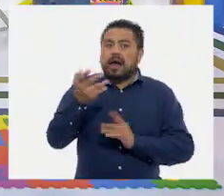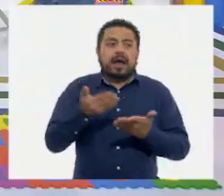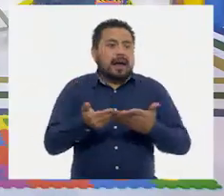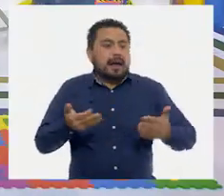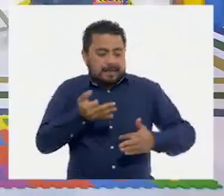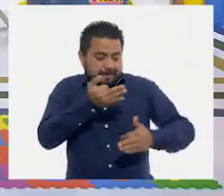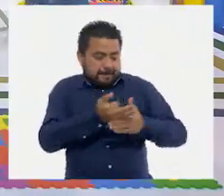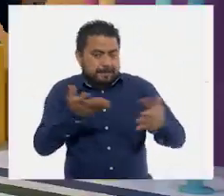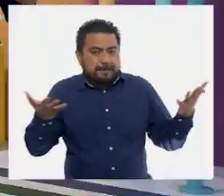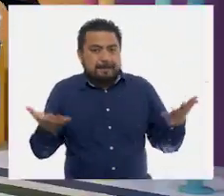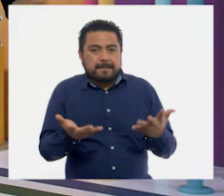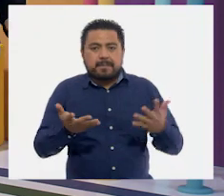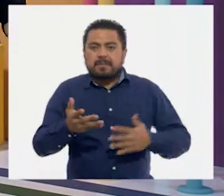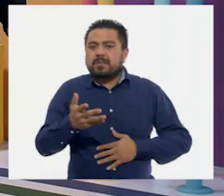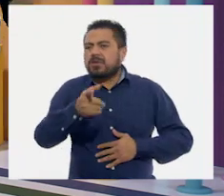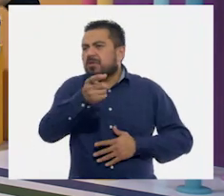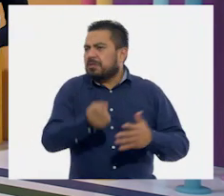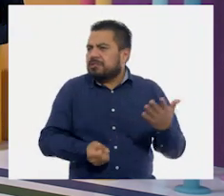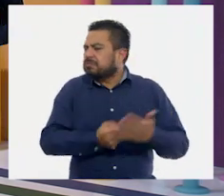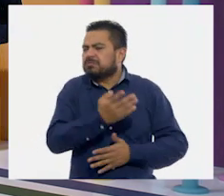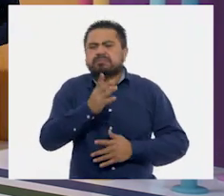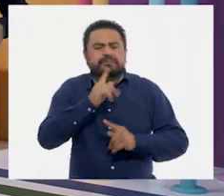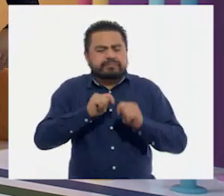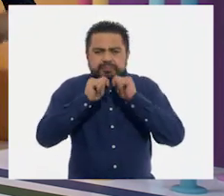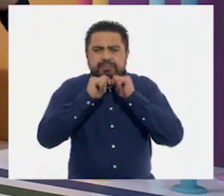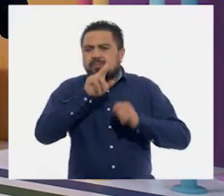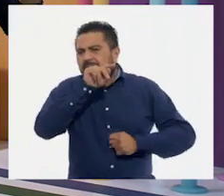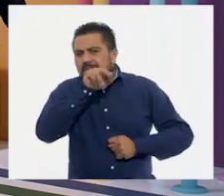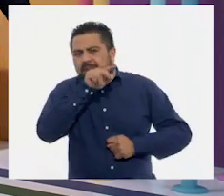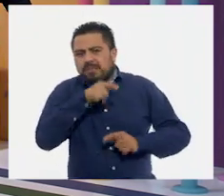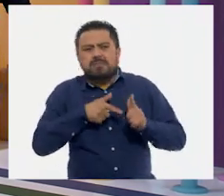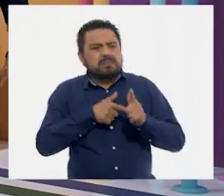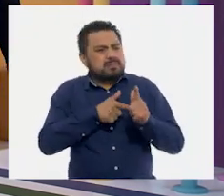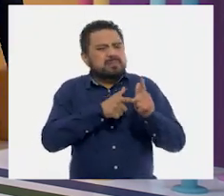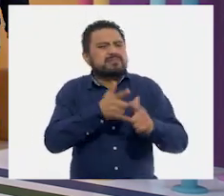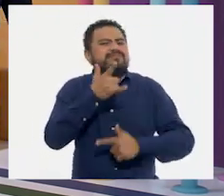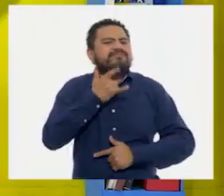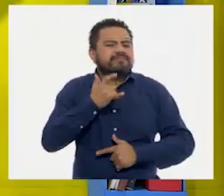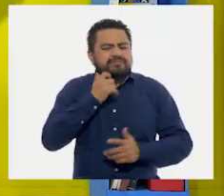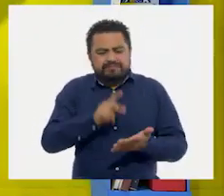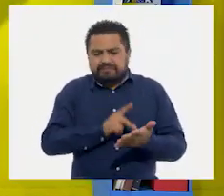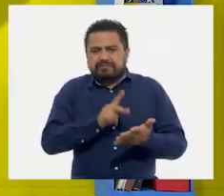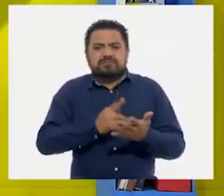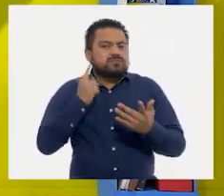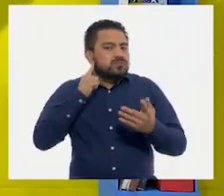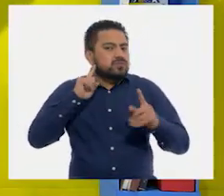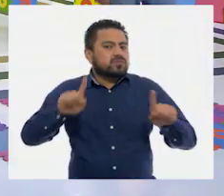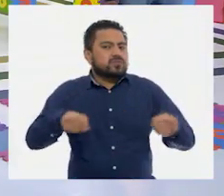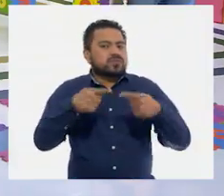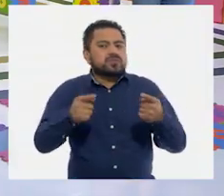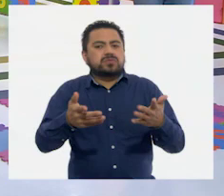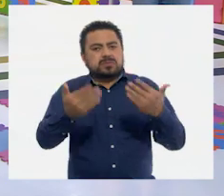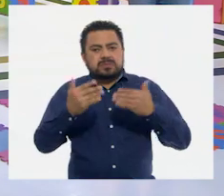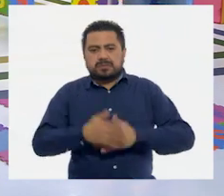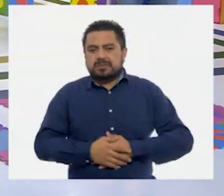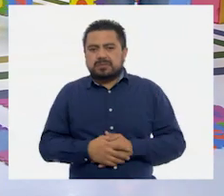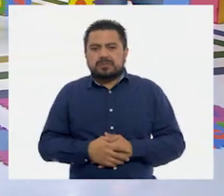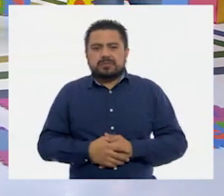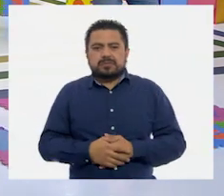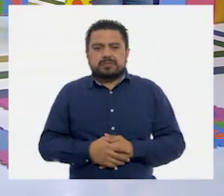hacerlo y si no les sale, no se preocupen. Lo podemos seguir intentando muchas veces. ¡Música, por favor!